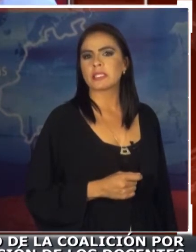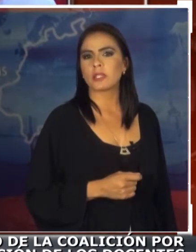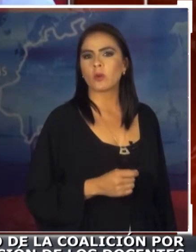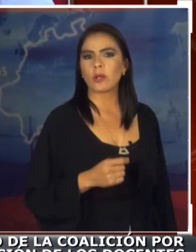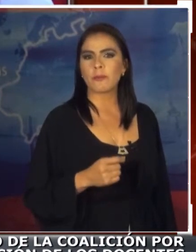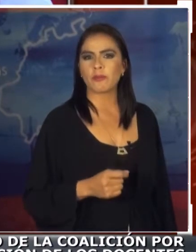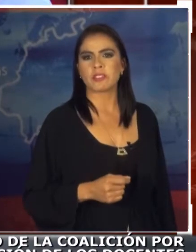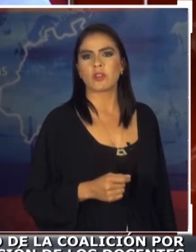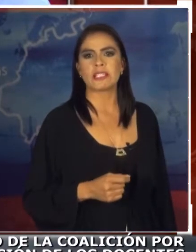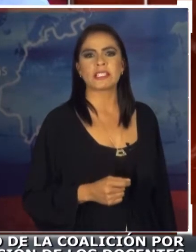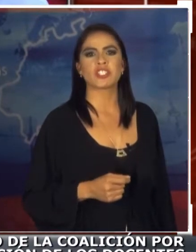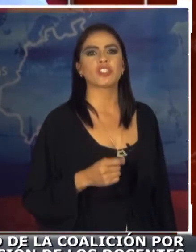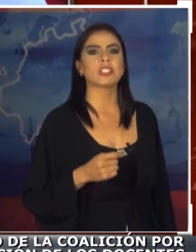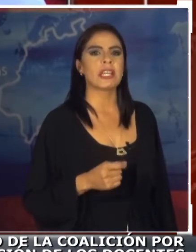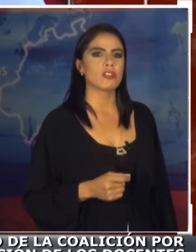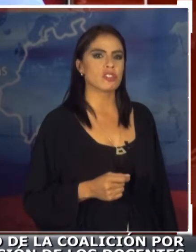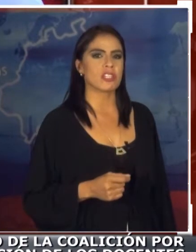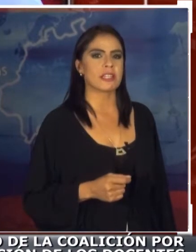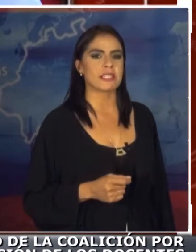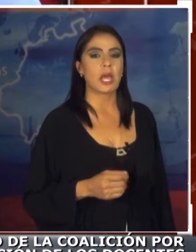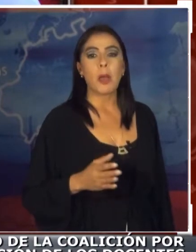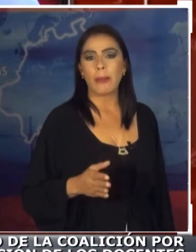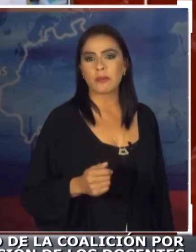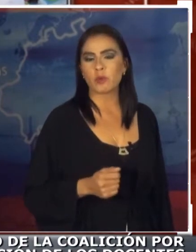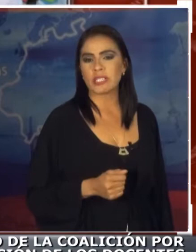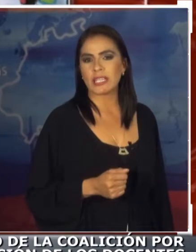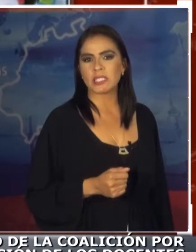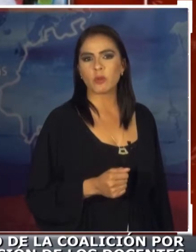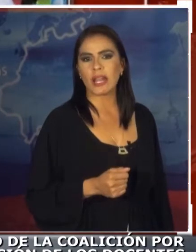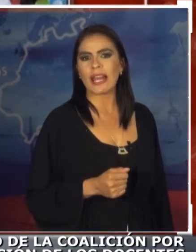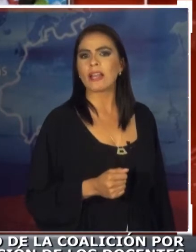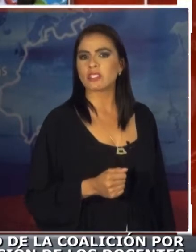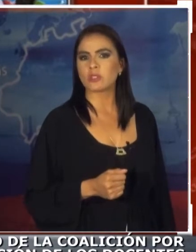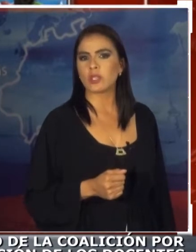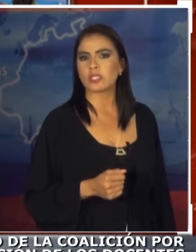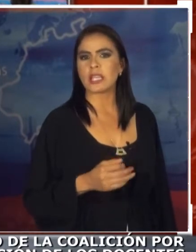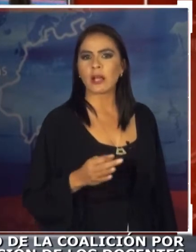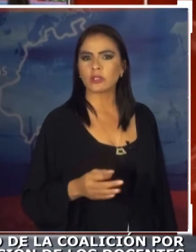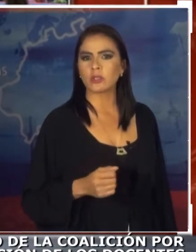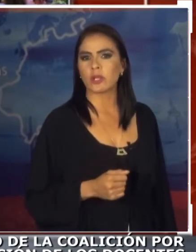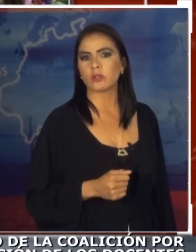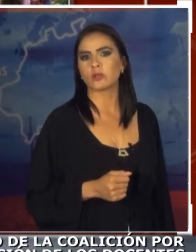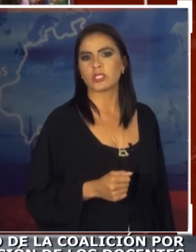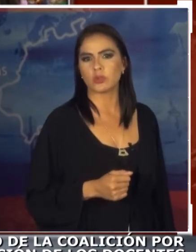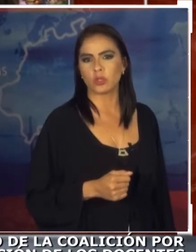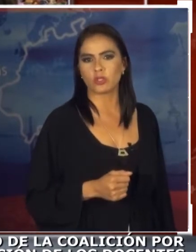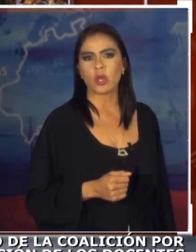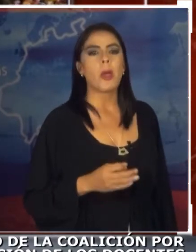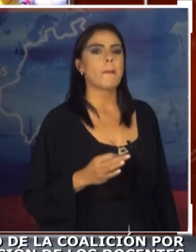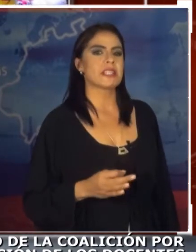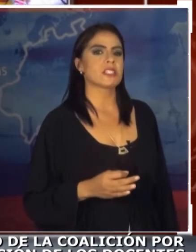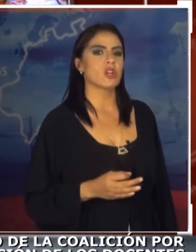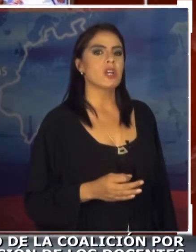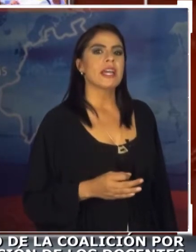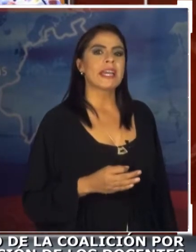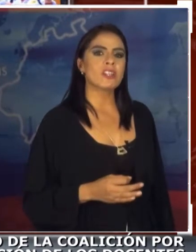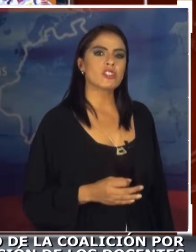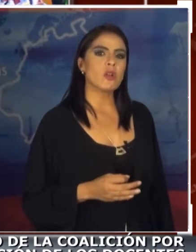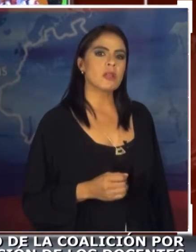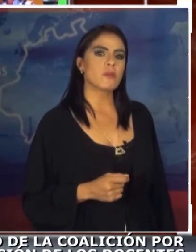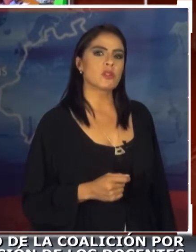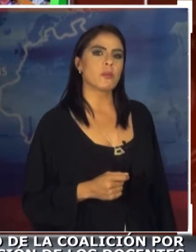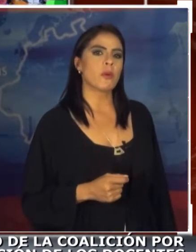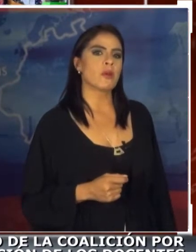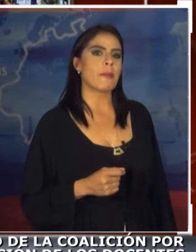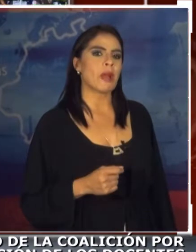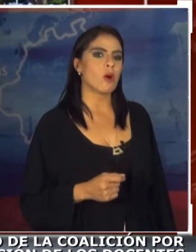que debe de existir una profesionalización de los docentes para impulsar y estimular a los estudiantes a continuar con sus estudios precisó que no